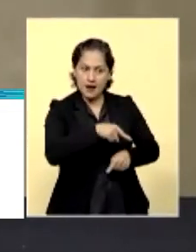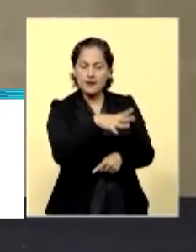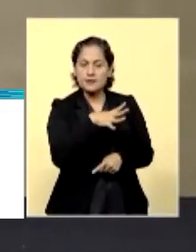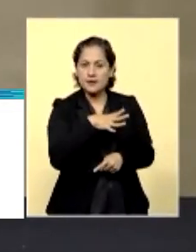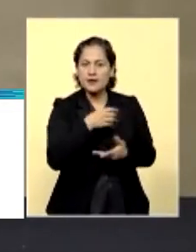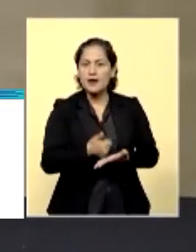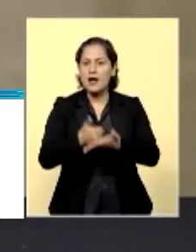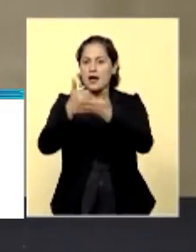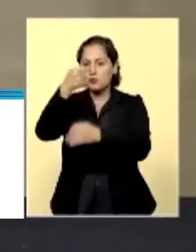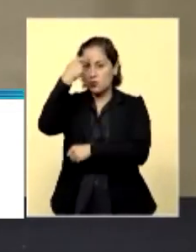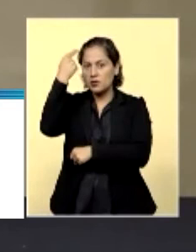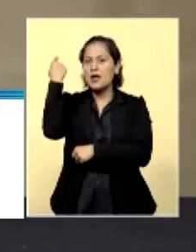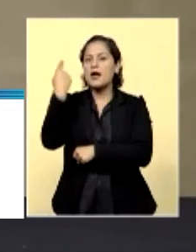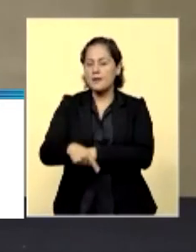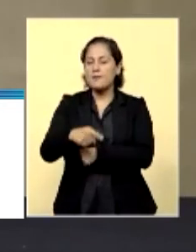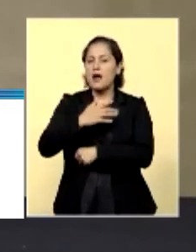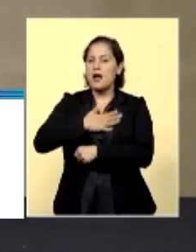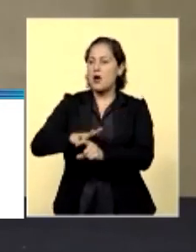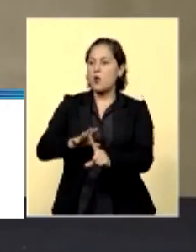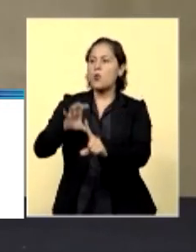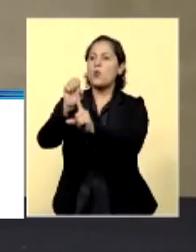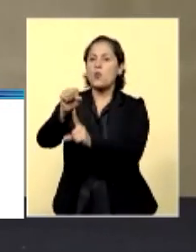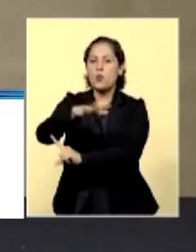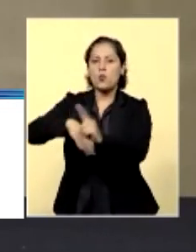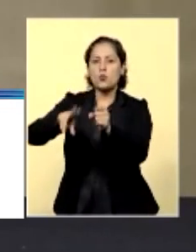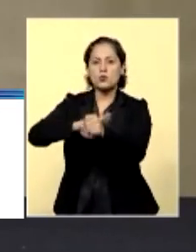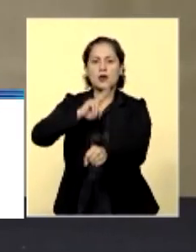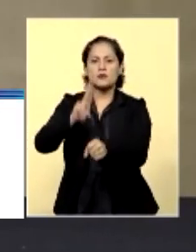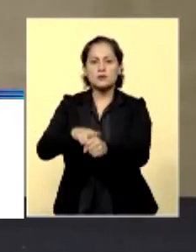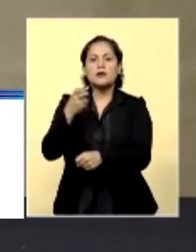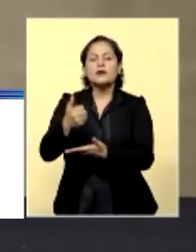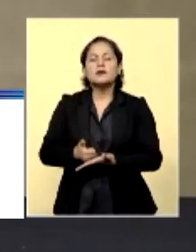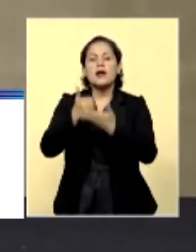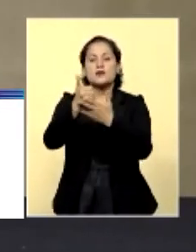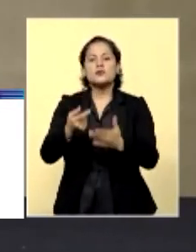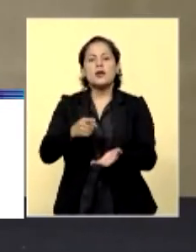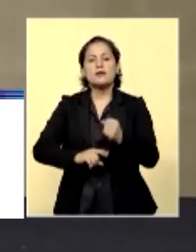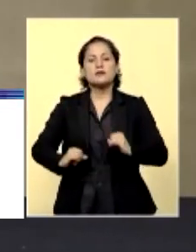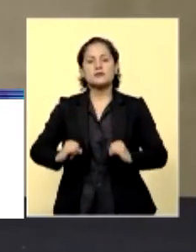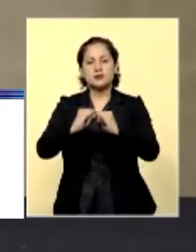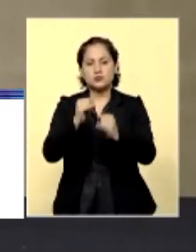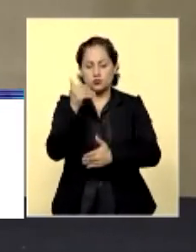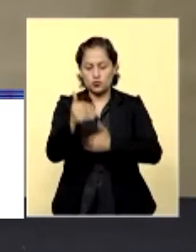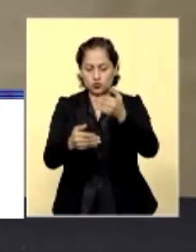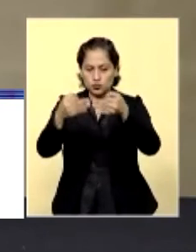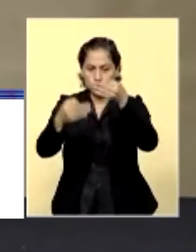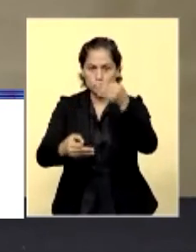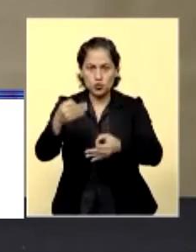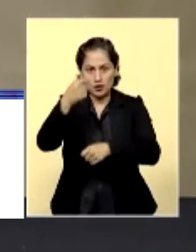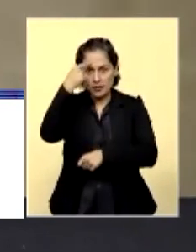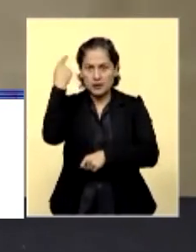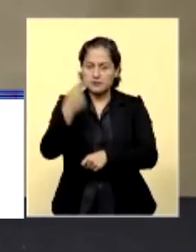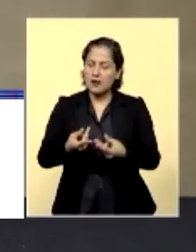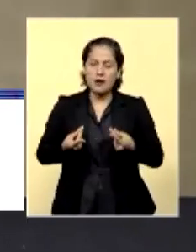obstáculos interpuestos a la justicia ambiental y cómo podemos interpretar las instituciones procesales para garantizar un acceso